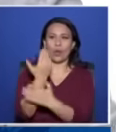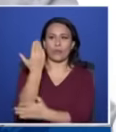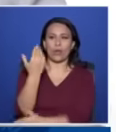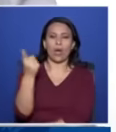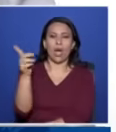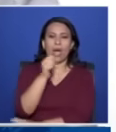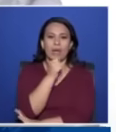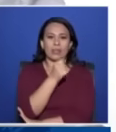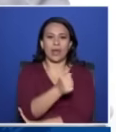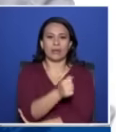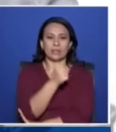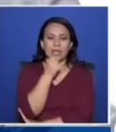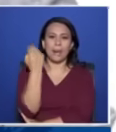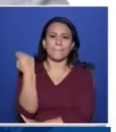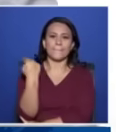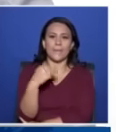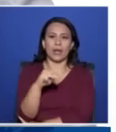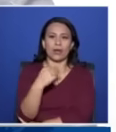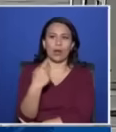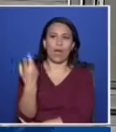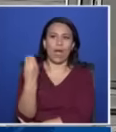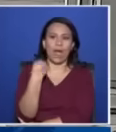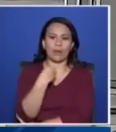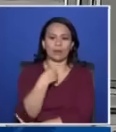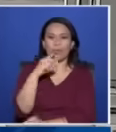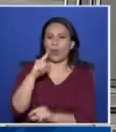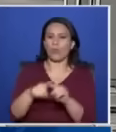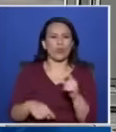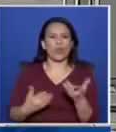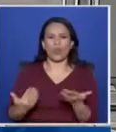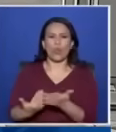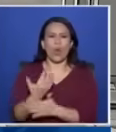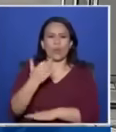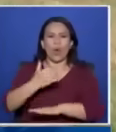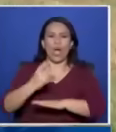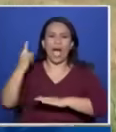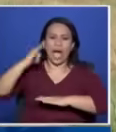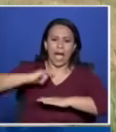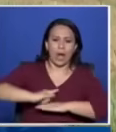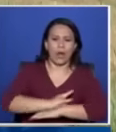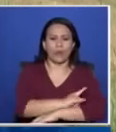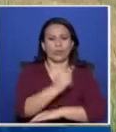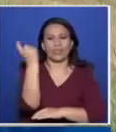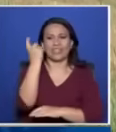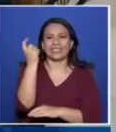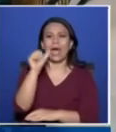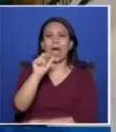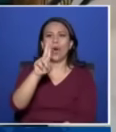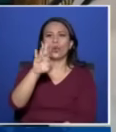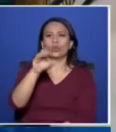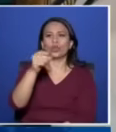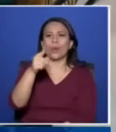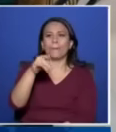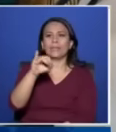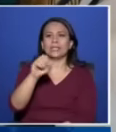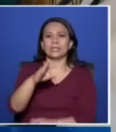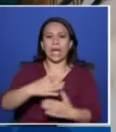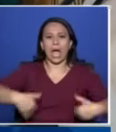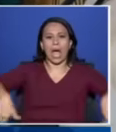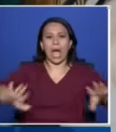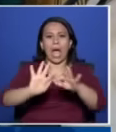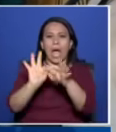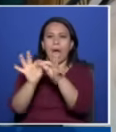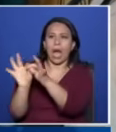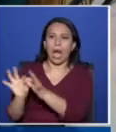este miércoles. El alcalde Aquiles Álvarez dijo que no puede haber una nueva terminal aérea sin una autopista, por lo que ya mantuvo una reunión